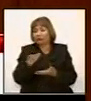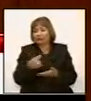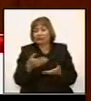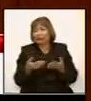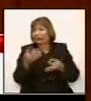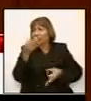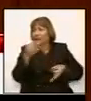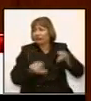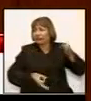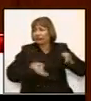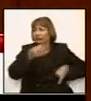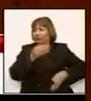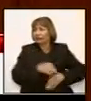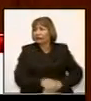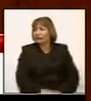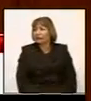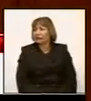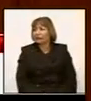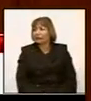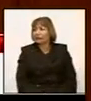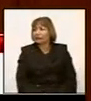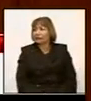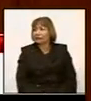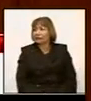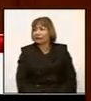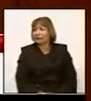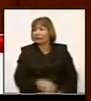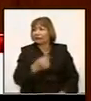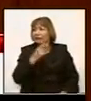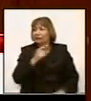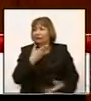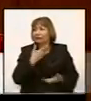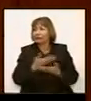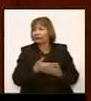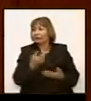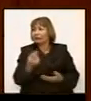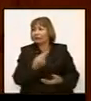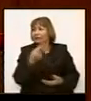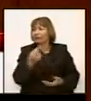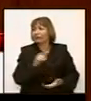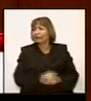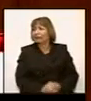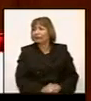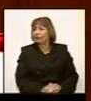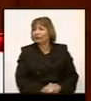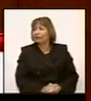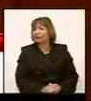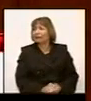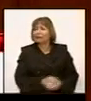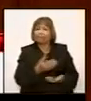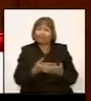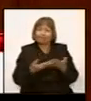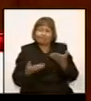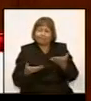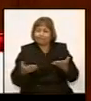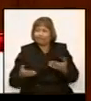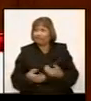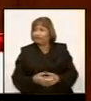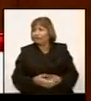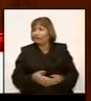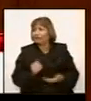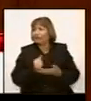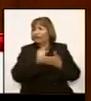el Poder Judicial. Acá no hay que ver solamente este proyecto de ley como algo que va a